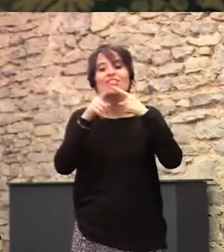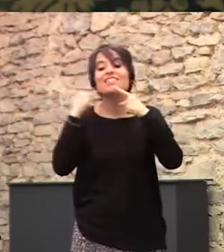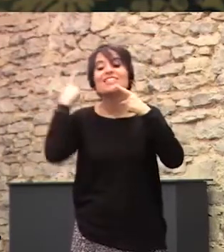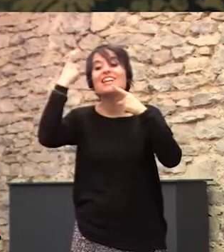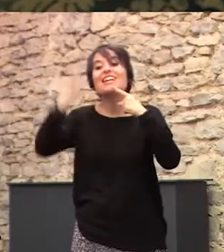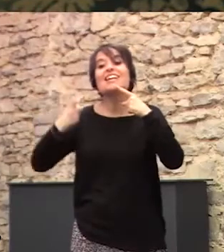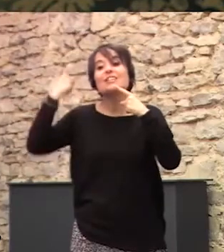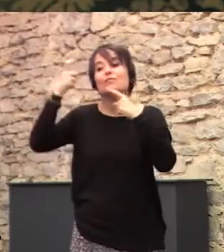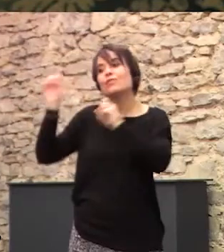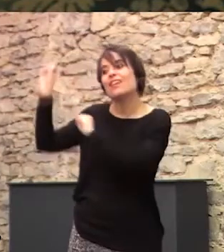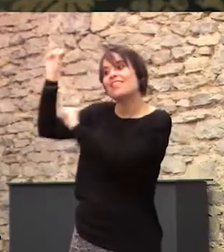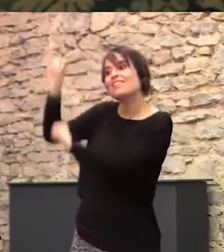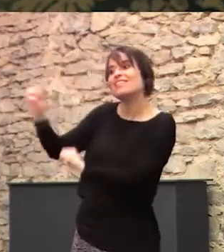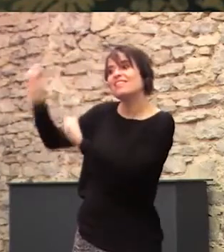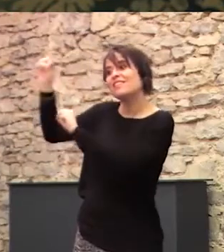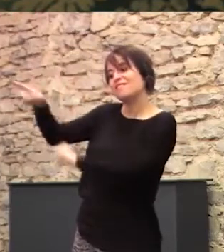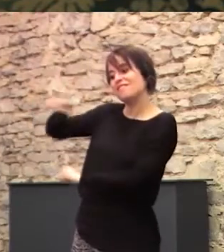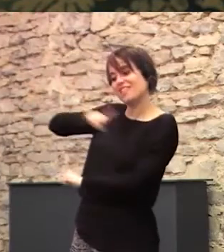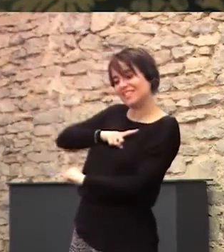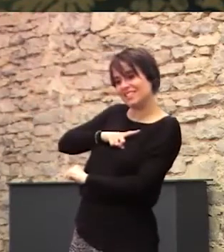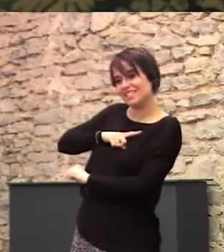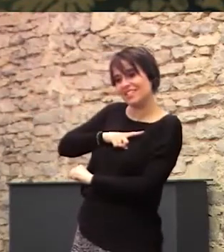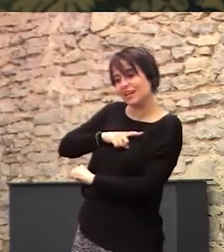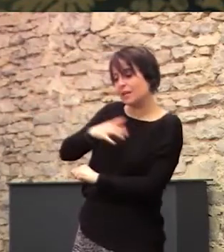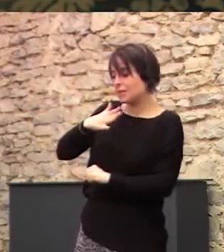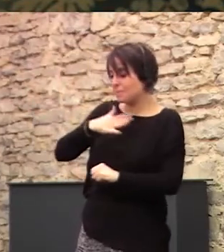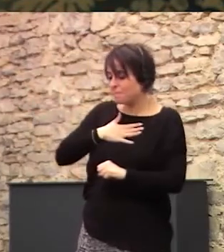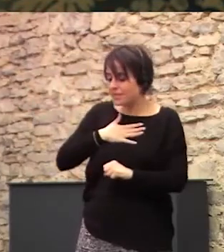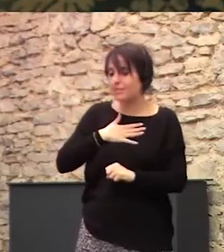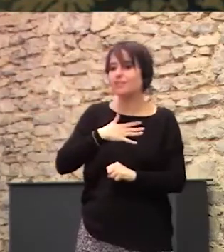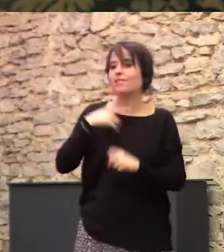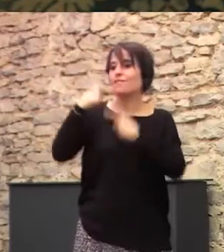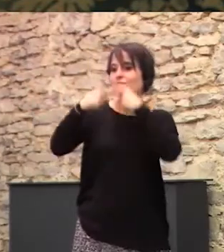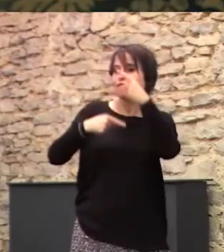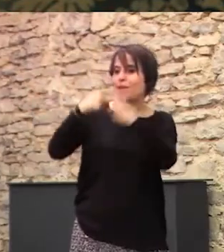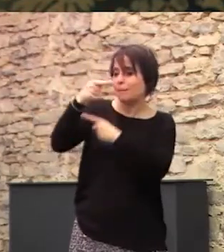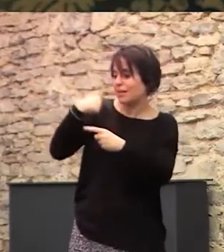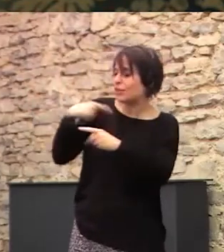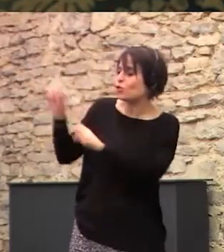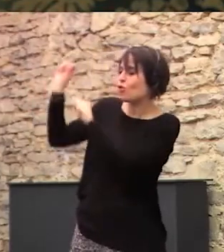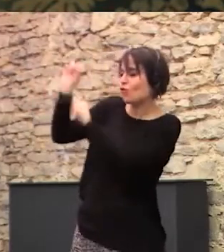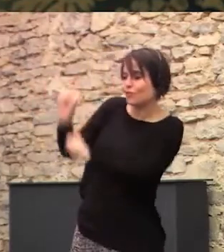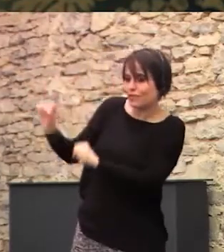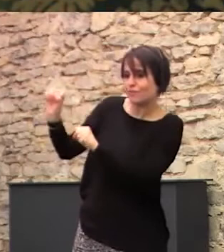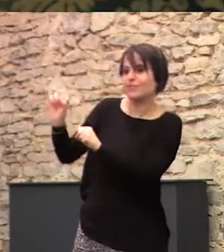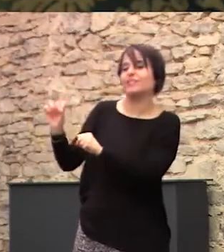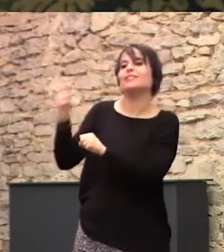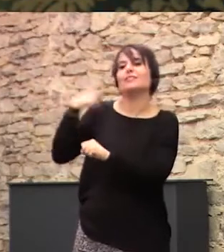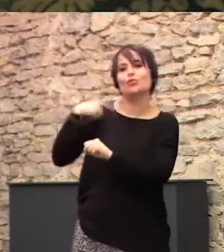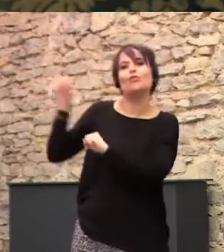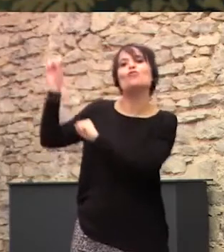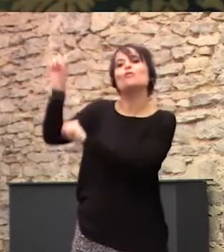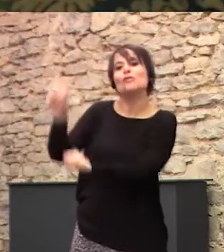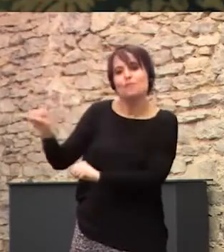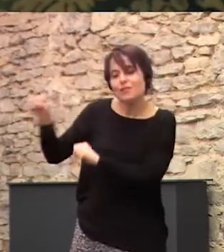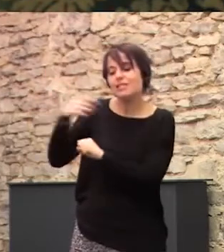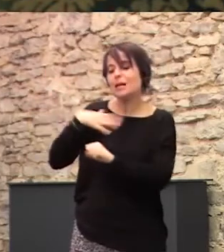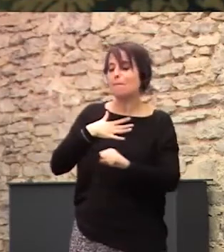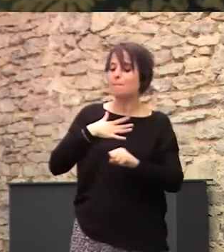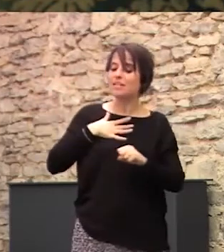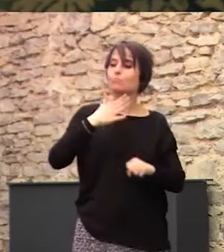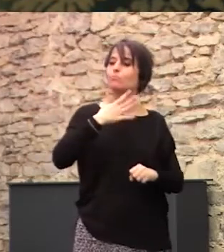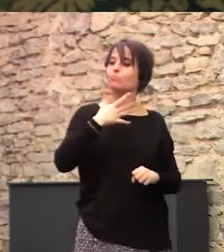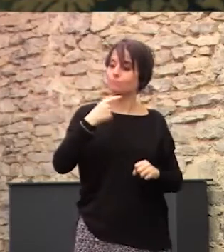de defenderse a uno mismo, de defender a sus seres cercanos, a sus familiares, a sus posesiones,